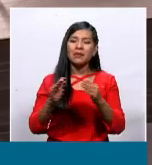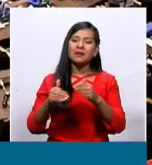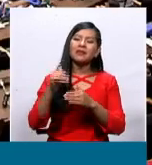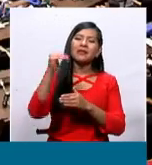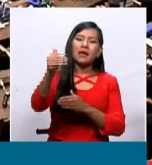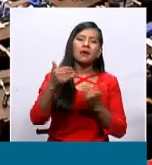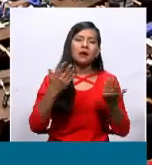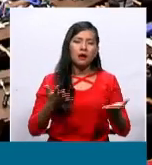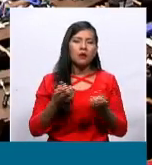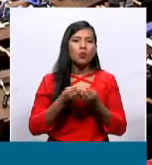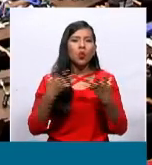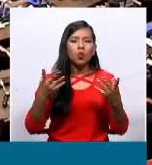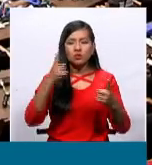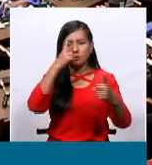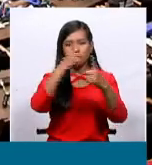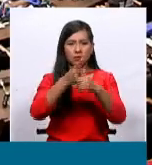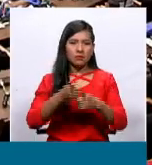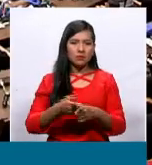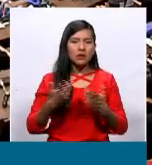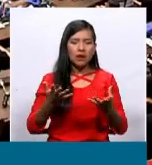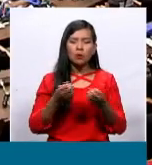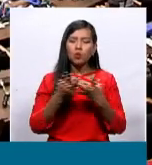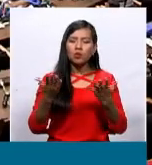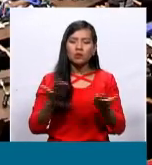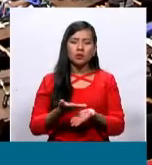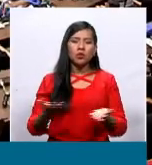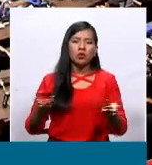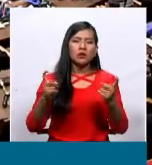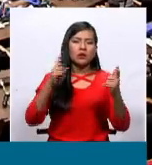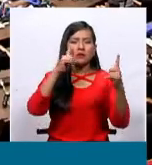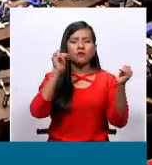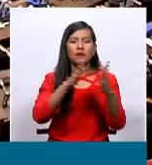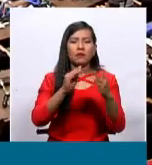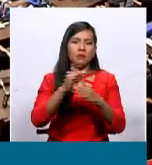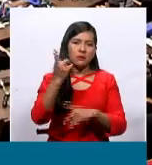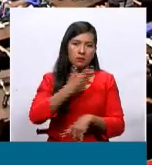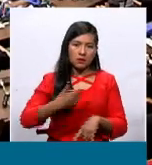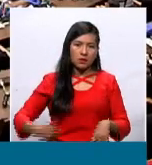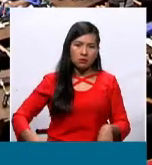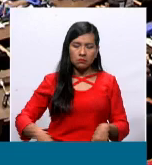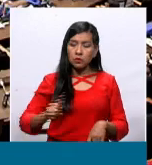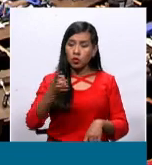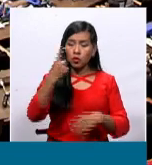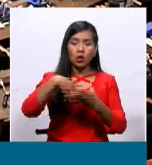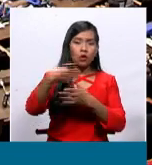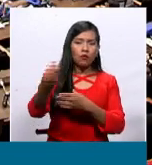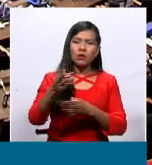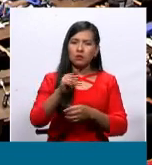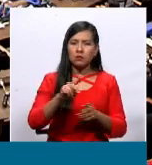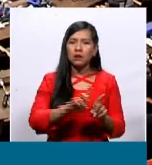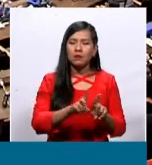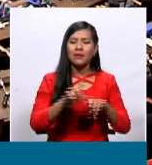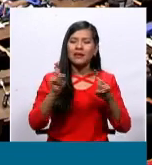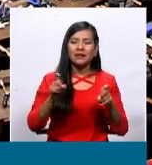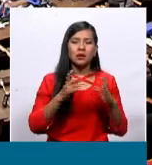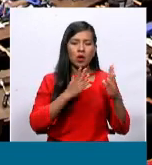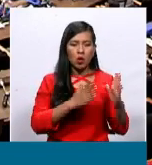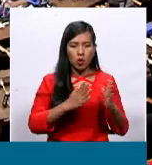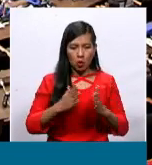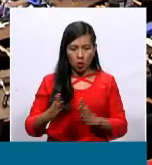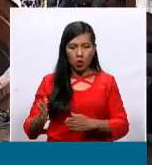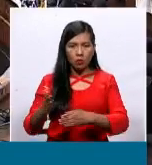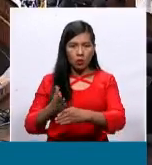retos y hay muchas cosas que tiene que enfrentar el presidente, y no solamente por fuera, sino también por dentro. Es decir, ordenar un poco